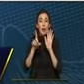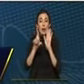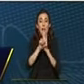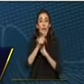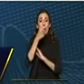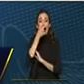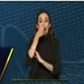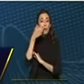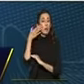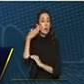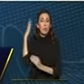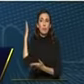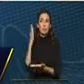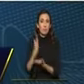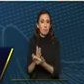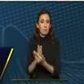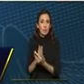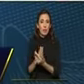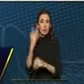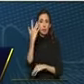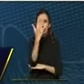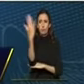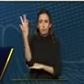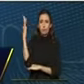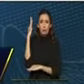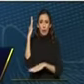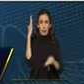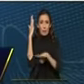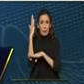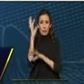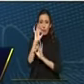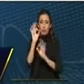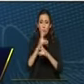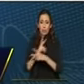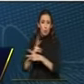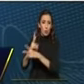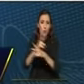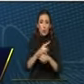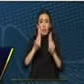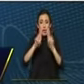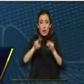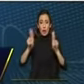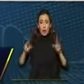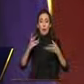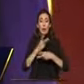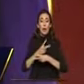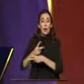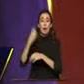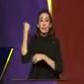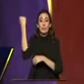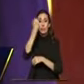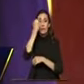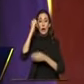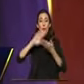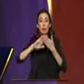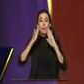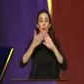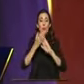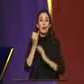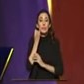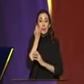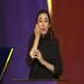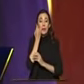Amazónica para frenar la deforestación y proteger los derechos de nuestros queridísimos pueblos